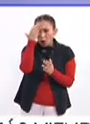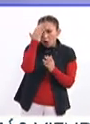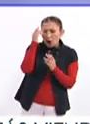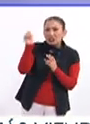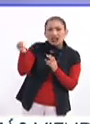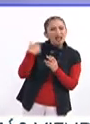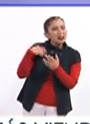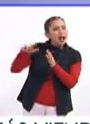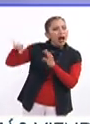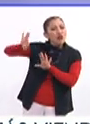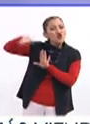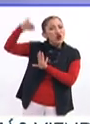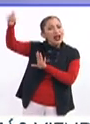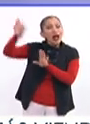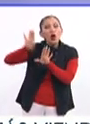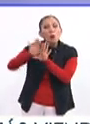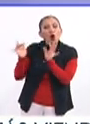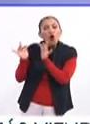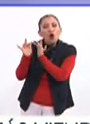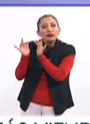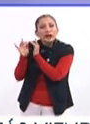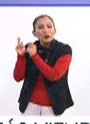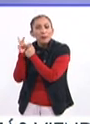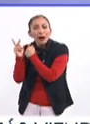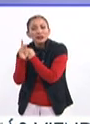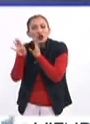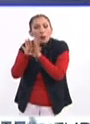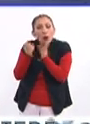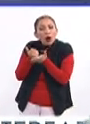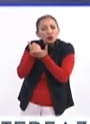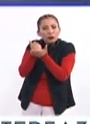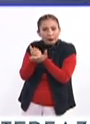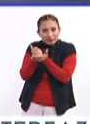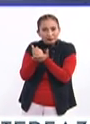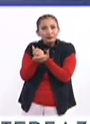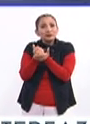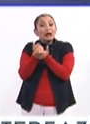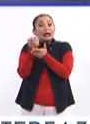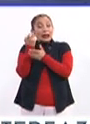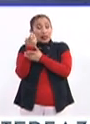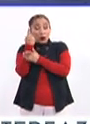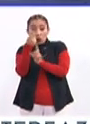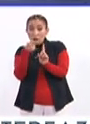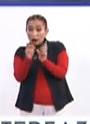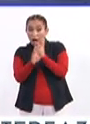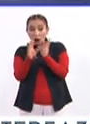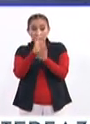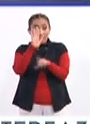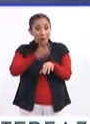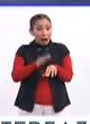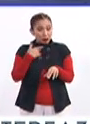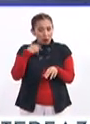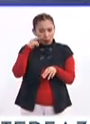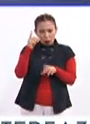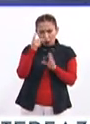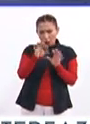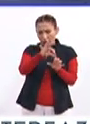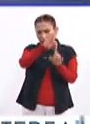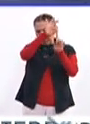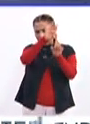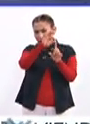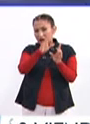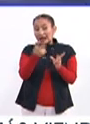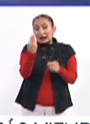experiencia sobre el terreno, de cómo poder darle forma a esto. Y creo que una de las cosas que más yo resaltaría